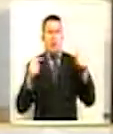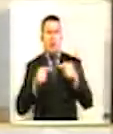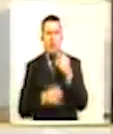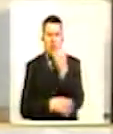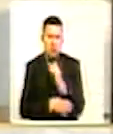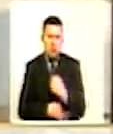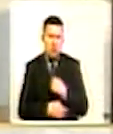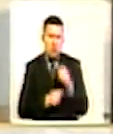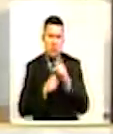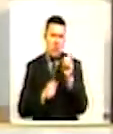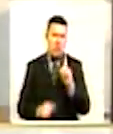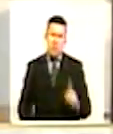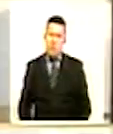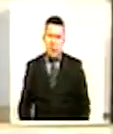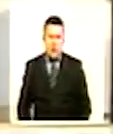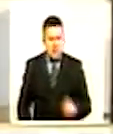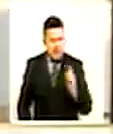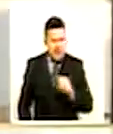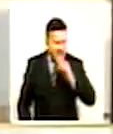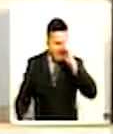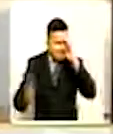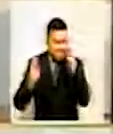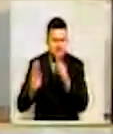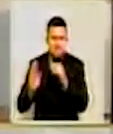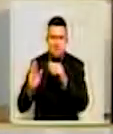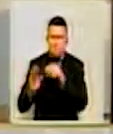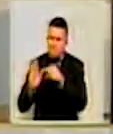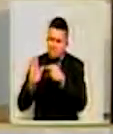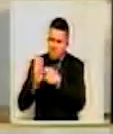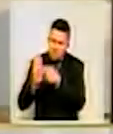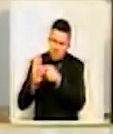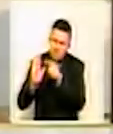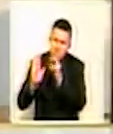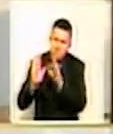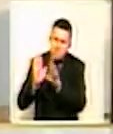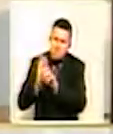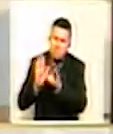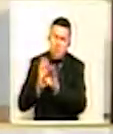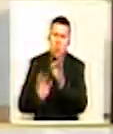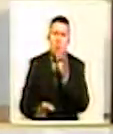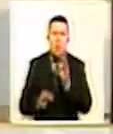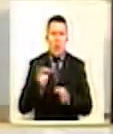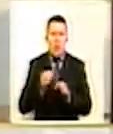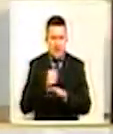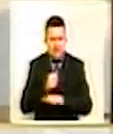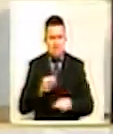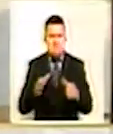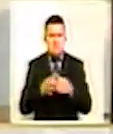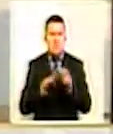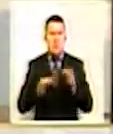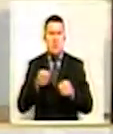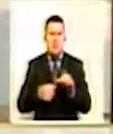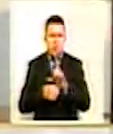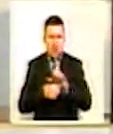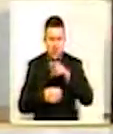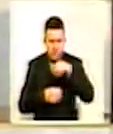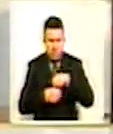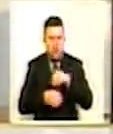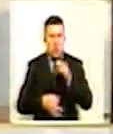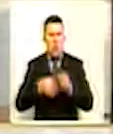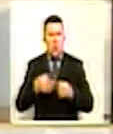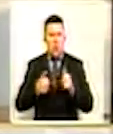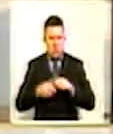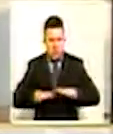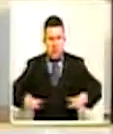donde hemos fracasado, pero que se dedique a aplicar un principio elemental de justicia básica, de justicia local,